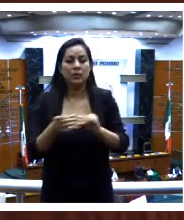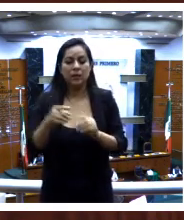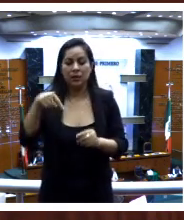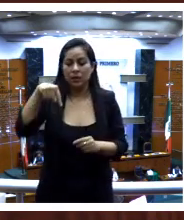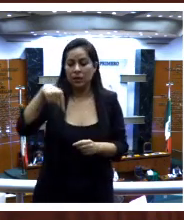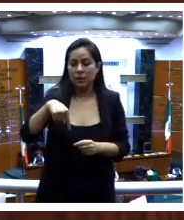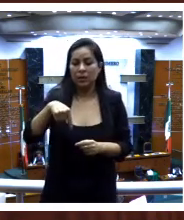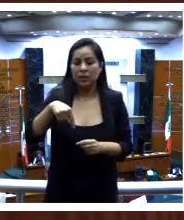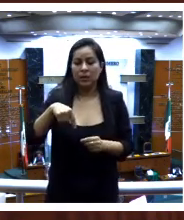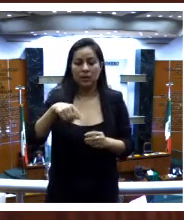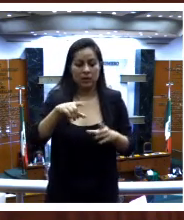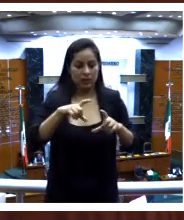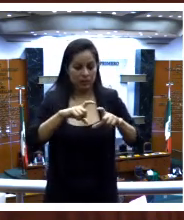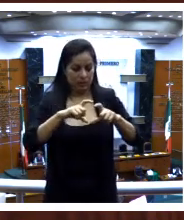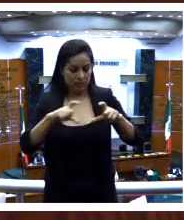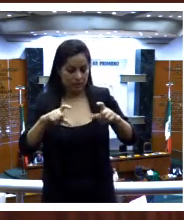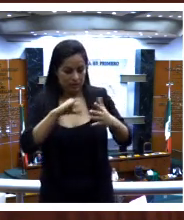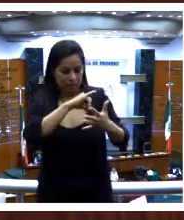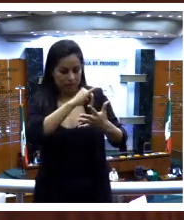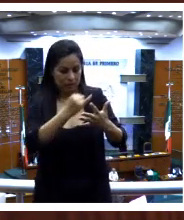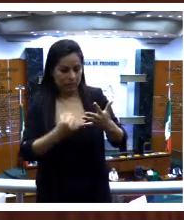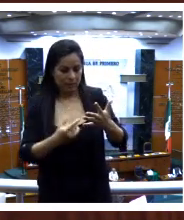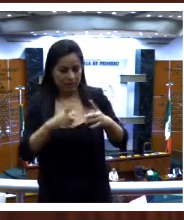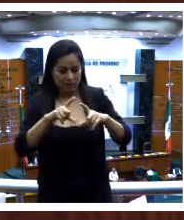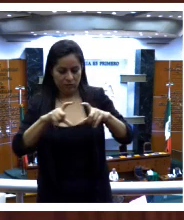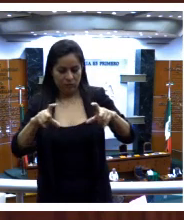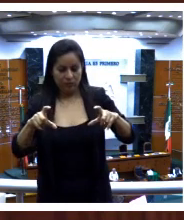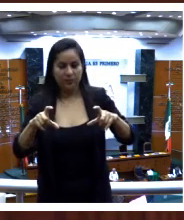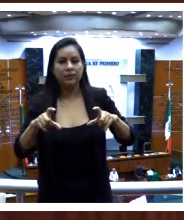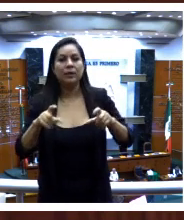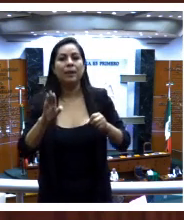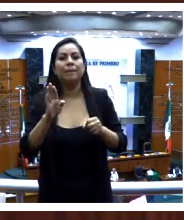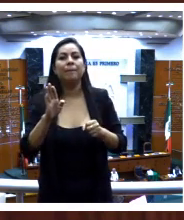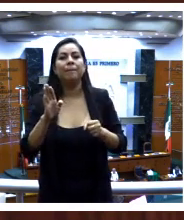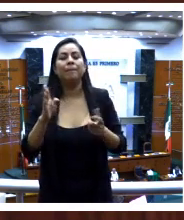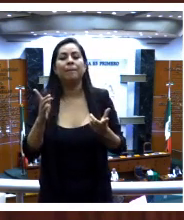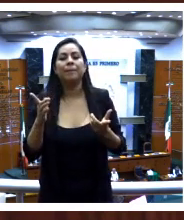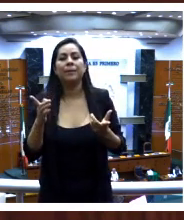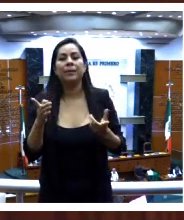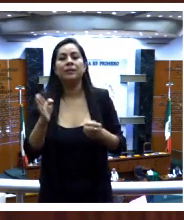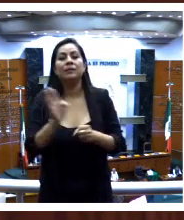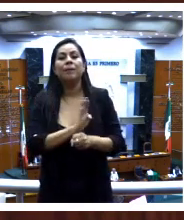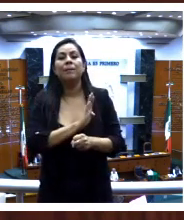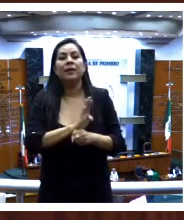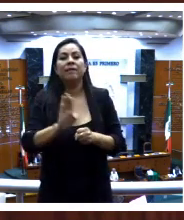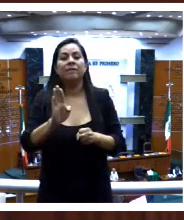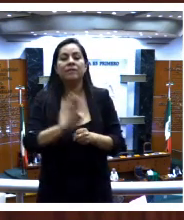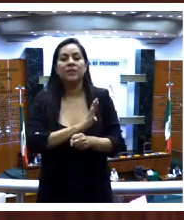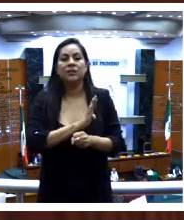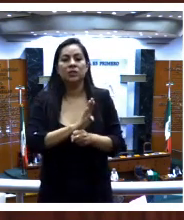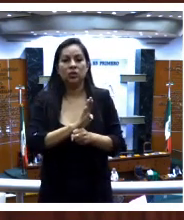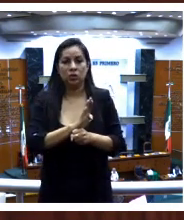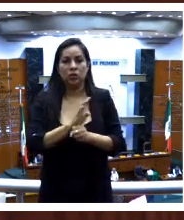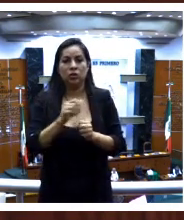en el texto del informe, dice, se beneficiaron